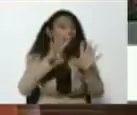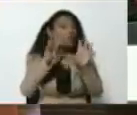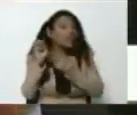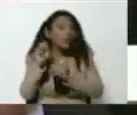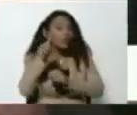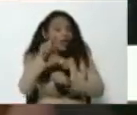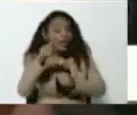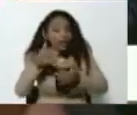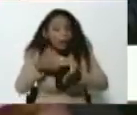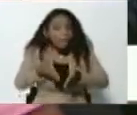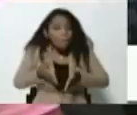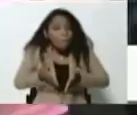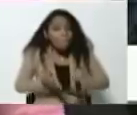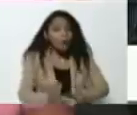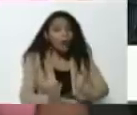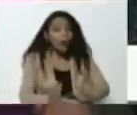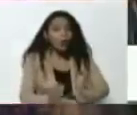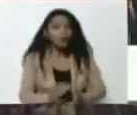ustedes estaban naciendo.